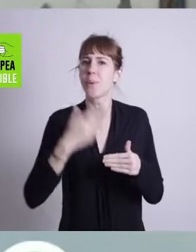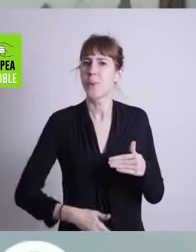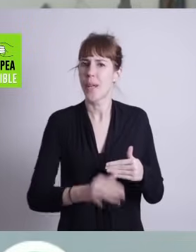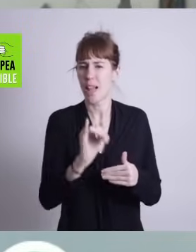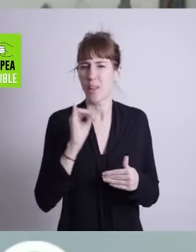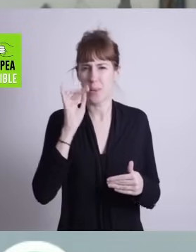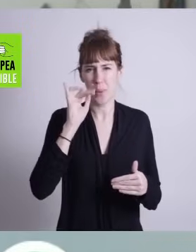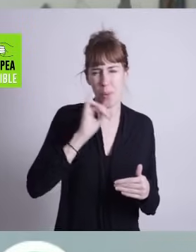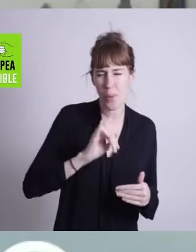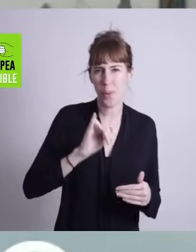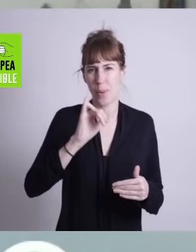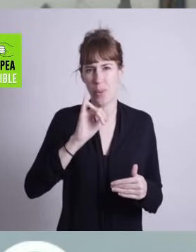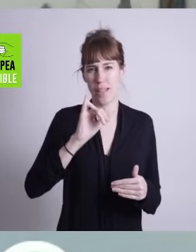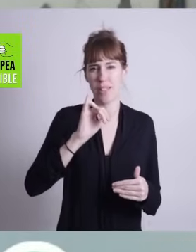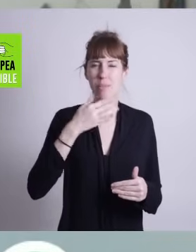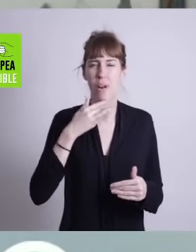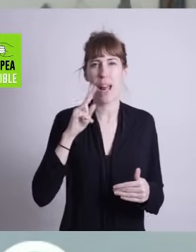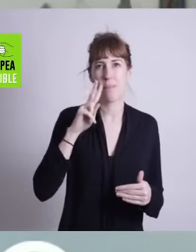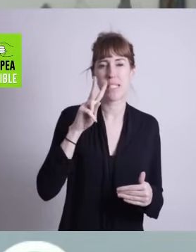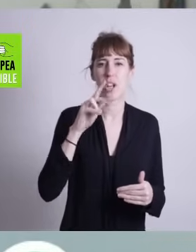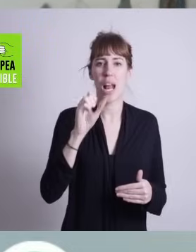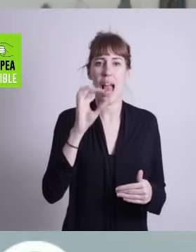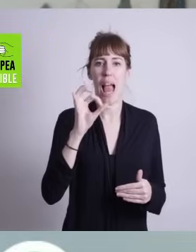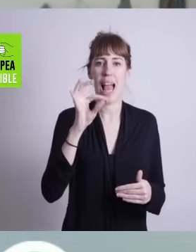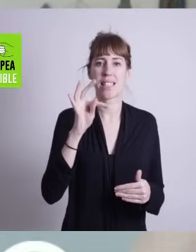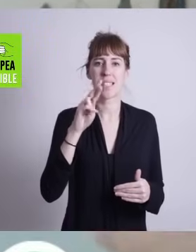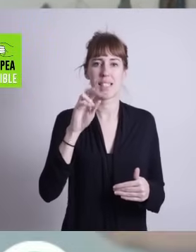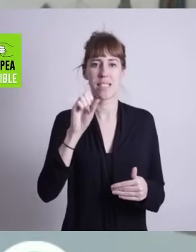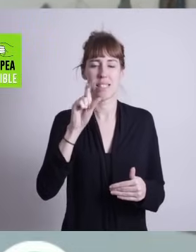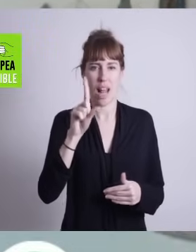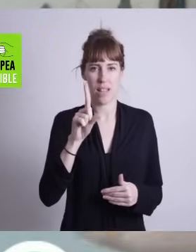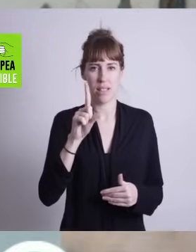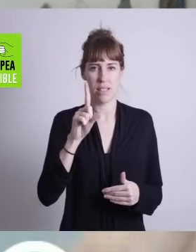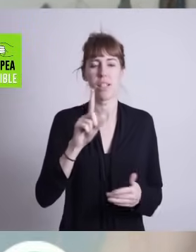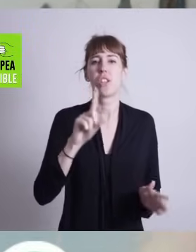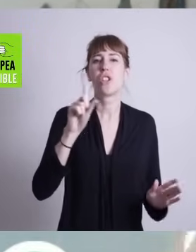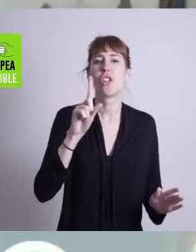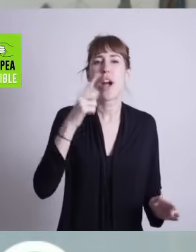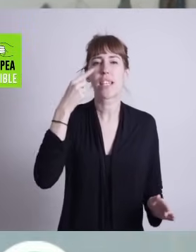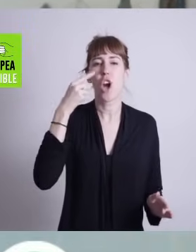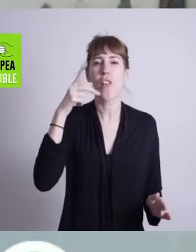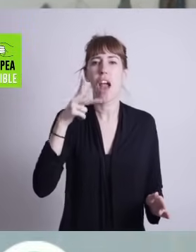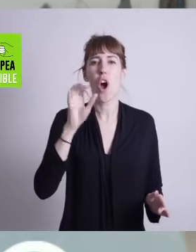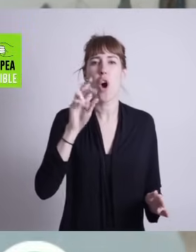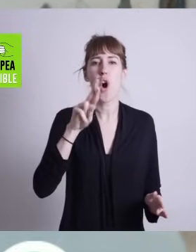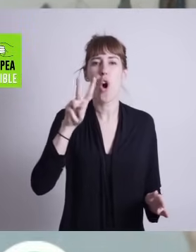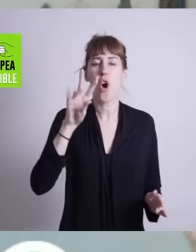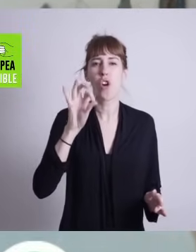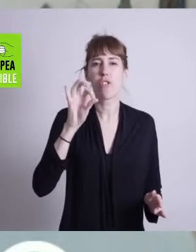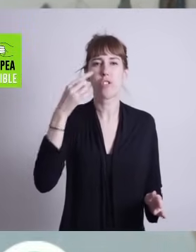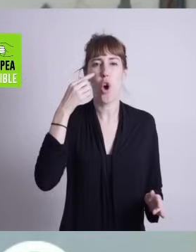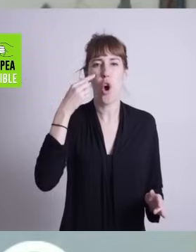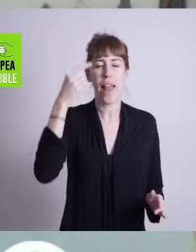Si estaríamos hablando de una visión astral, no estaríamos hablando de realmente lo que representa el ojo de la luz, como ojo de la mente,